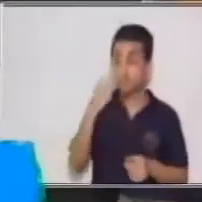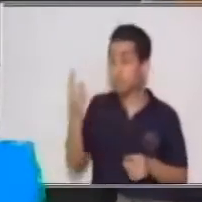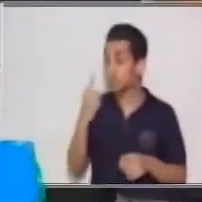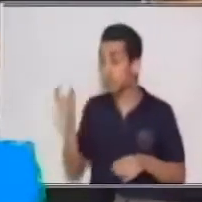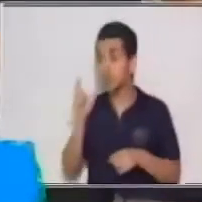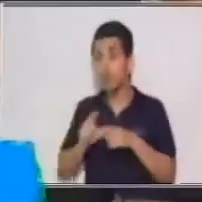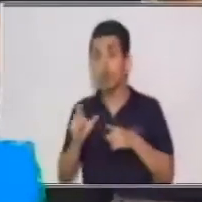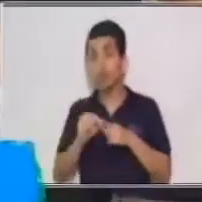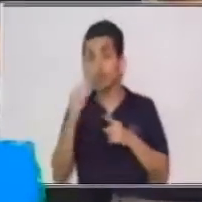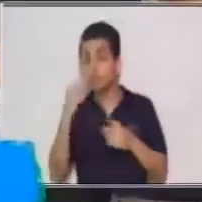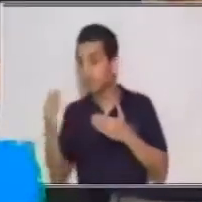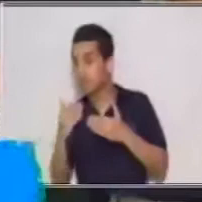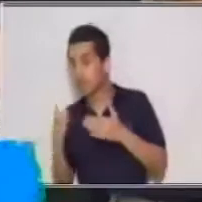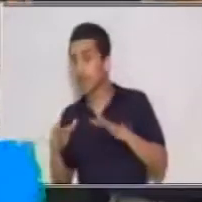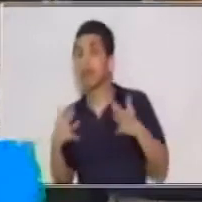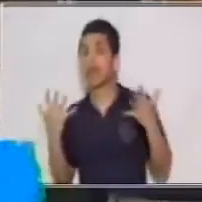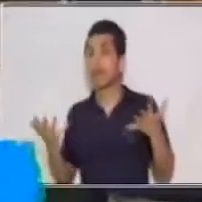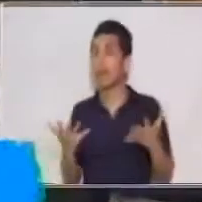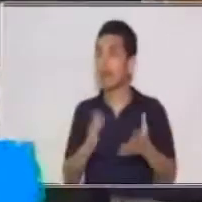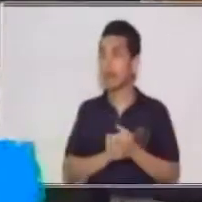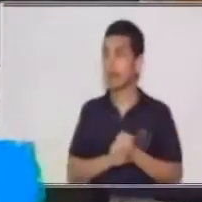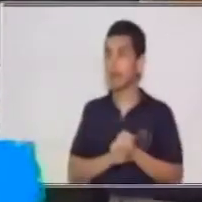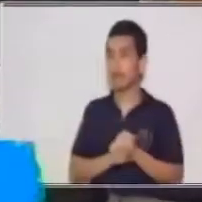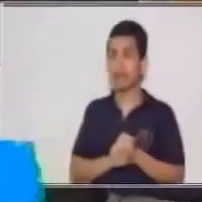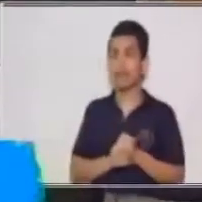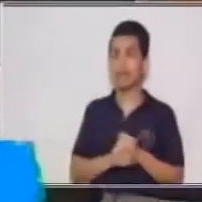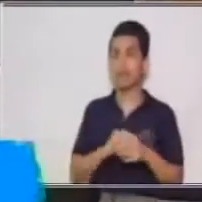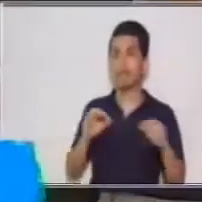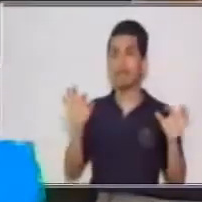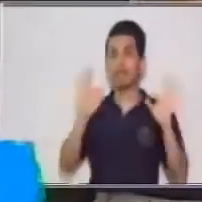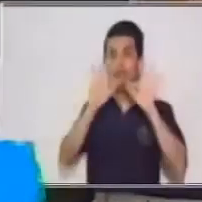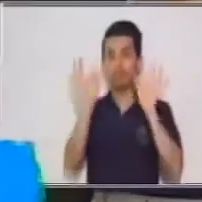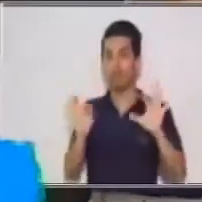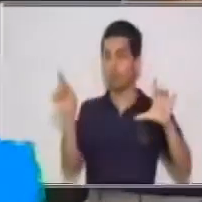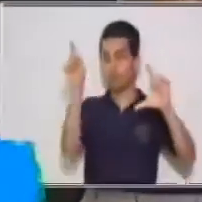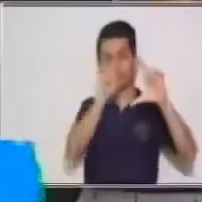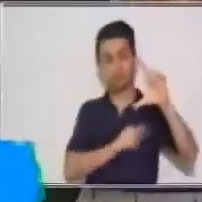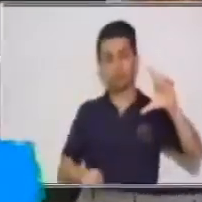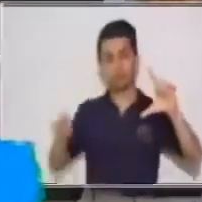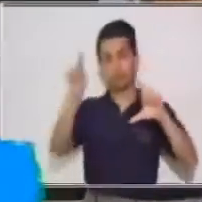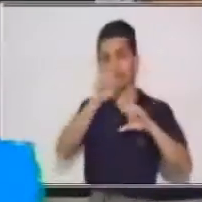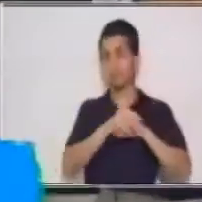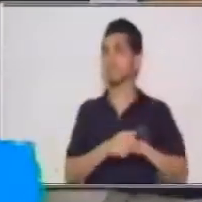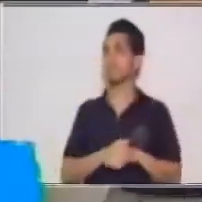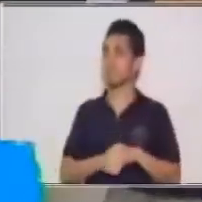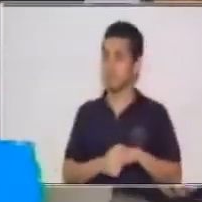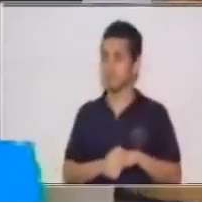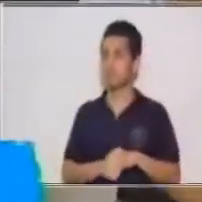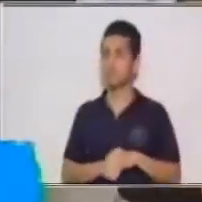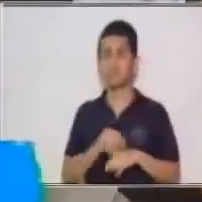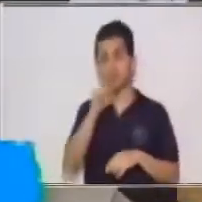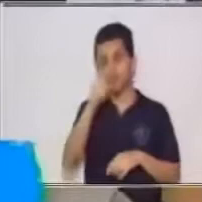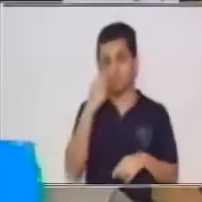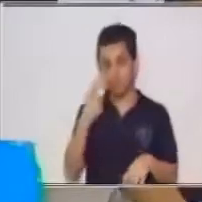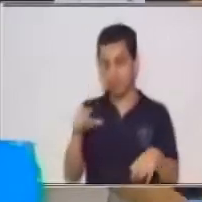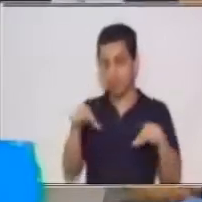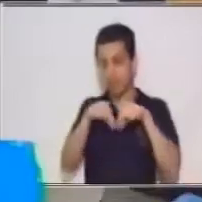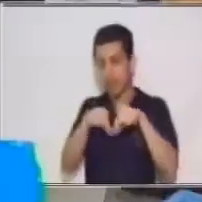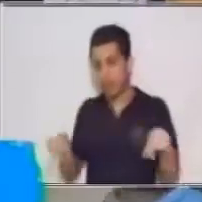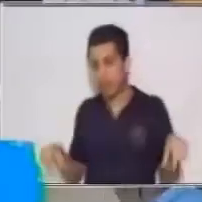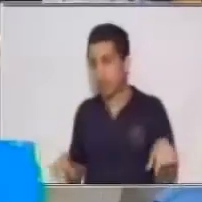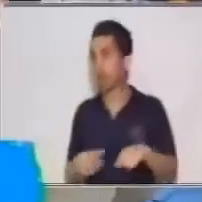estuvieran cerca de ti, que fueran de forma circular? Pues ahora tomarás tu regla